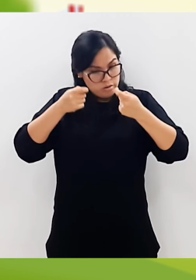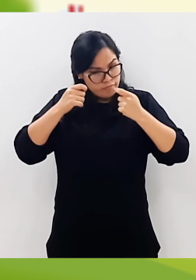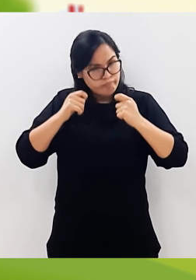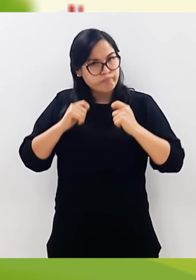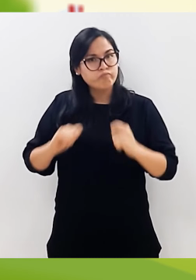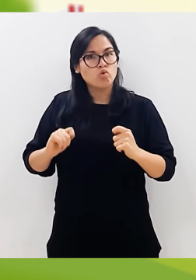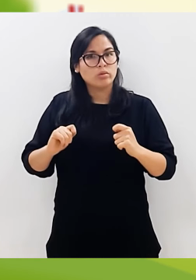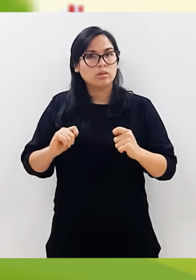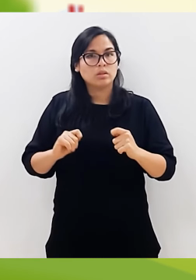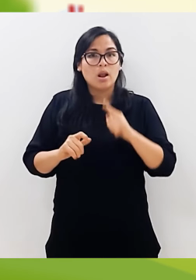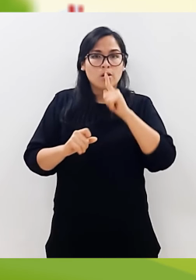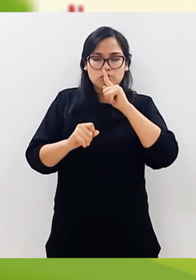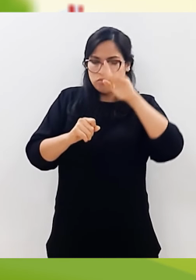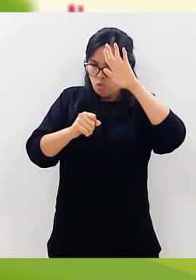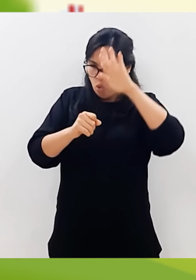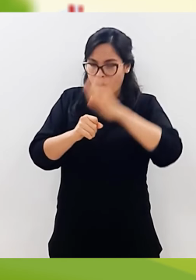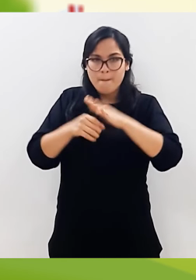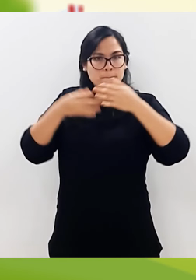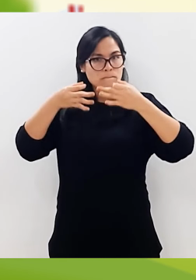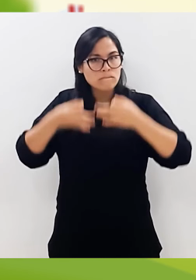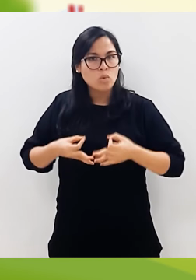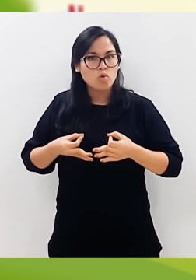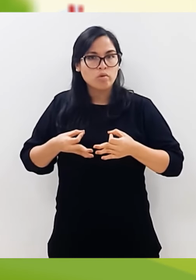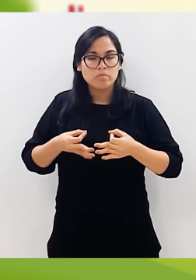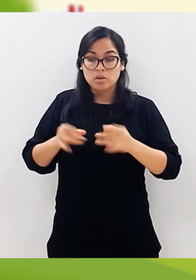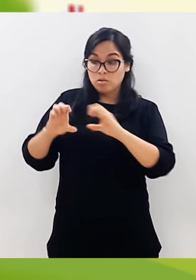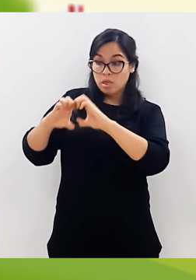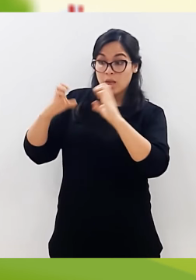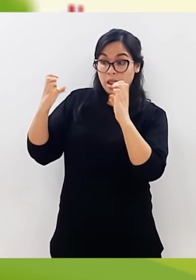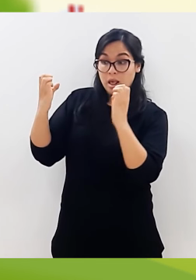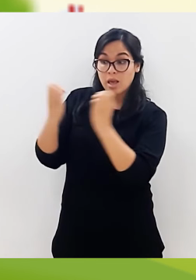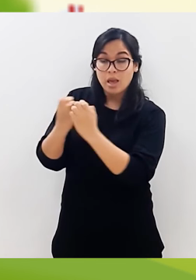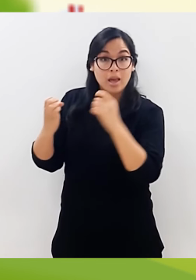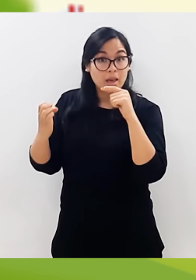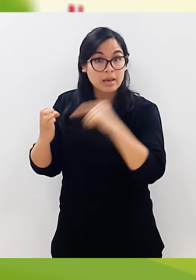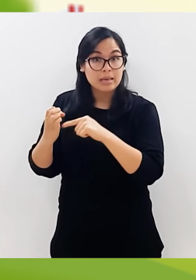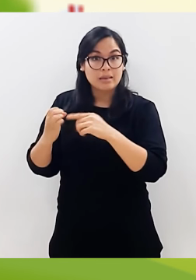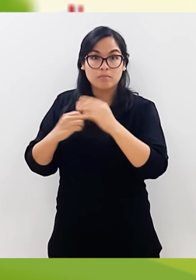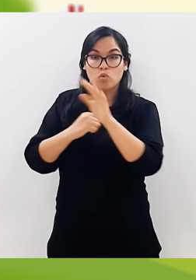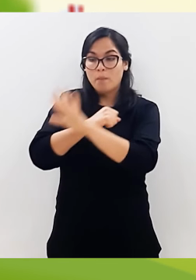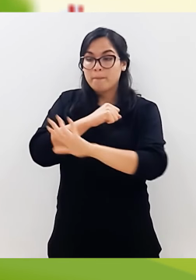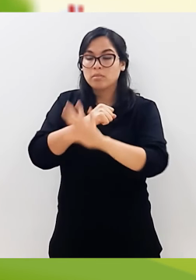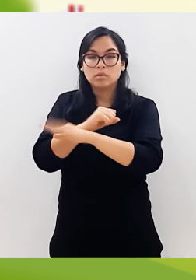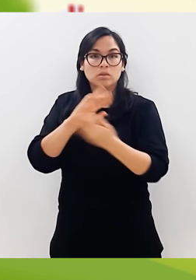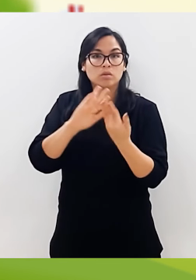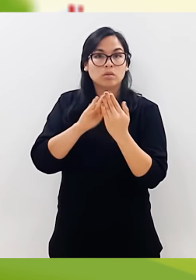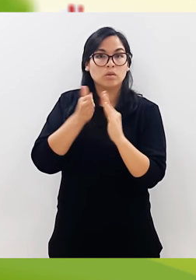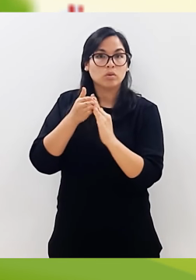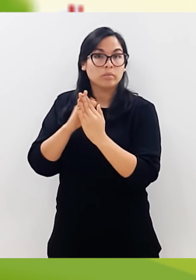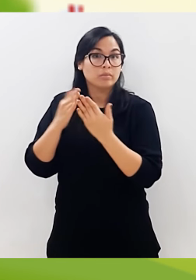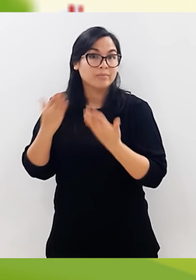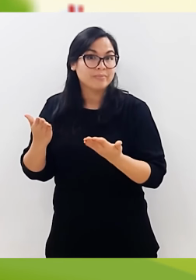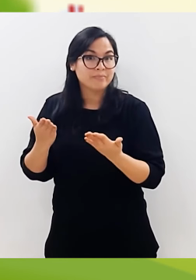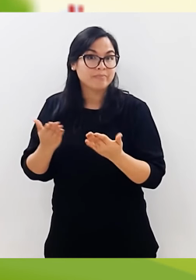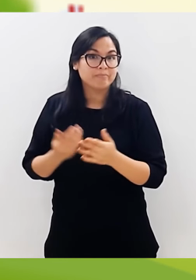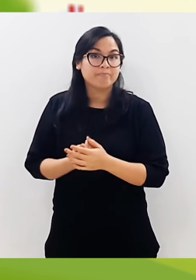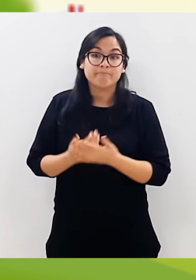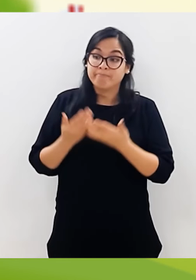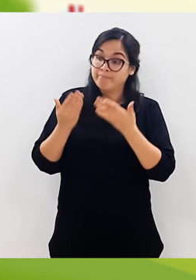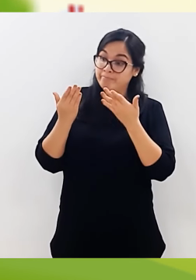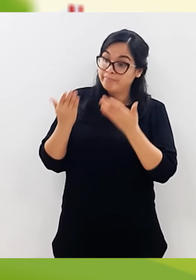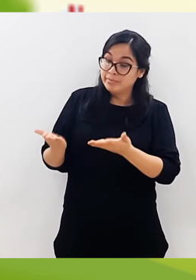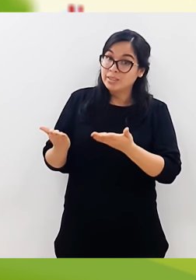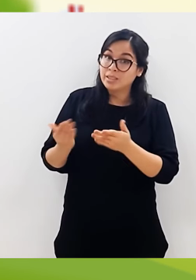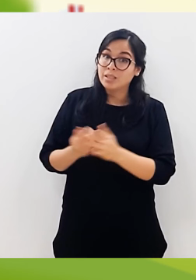los compromisos de los integrantes del equipo de protección comunitario de así